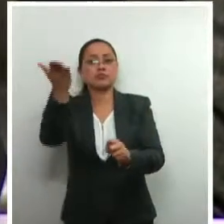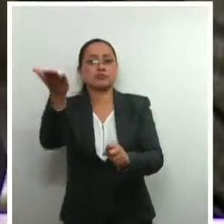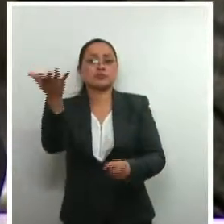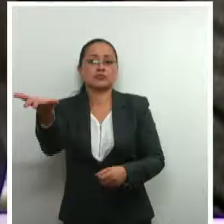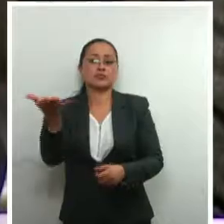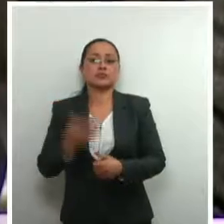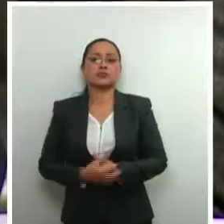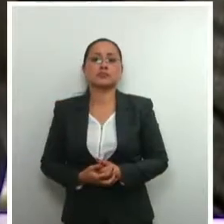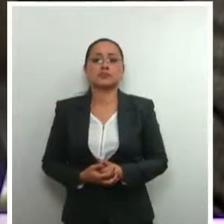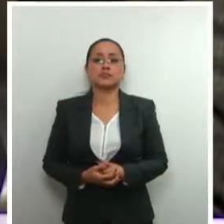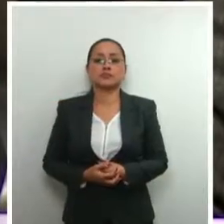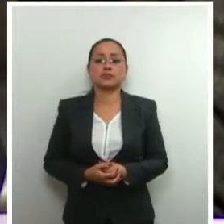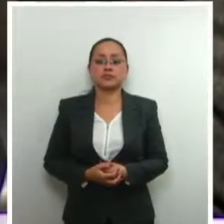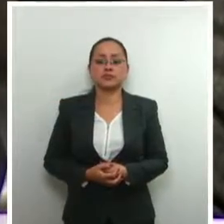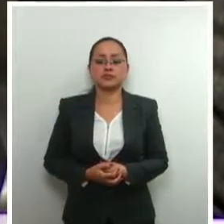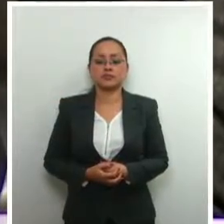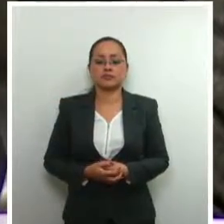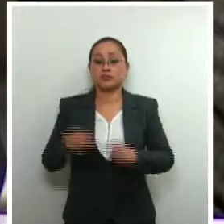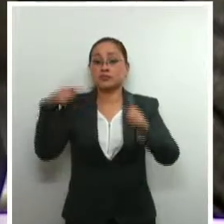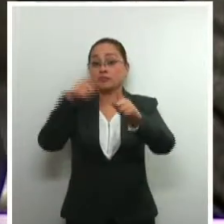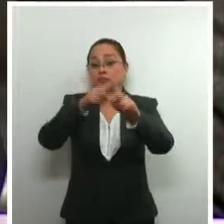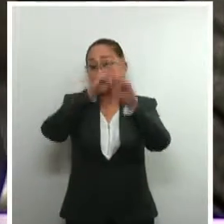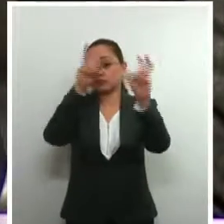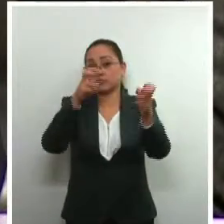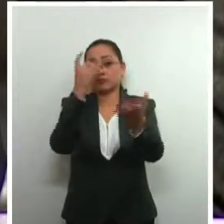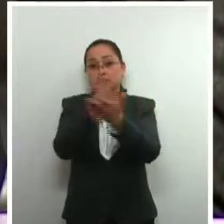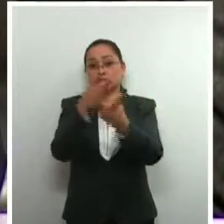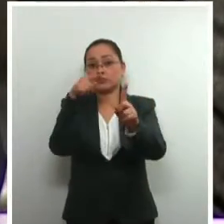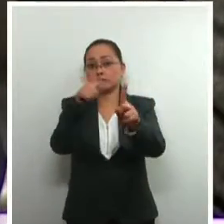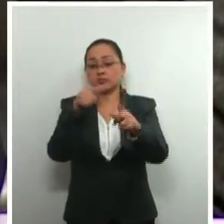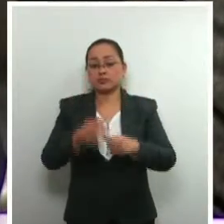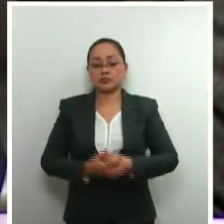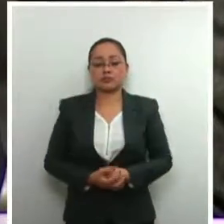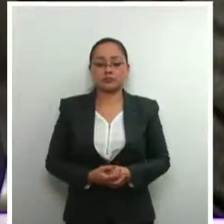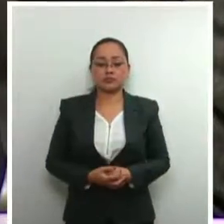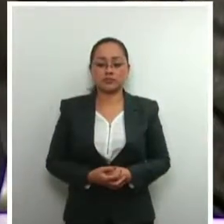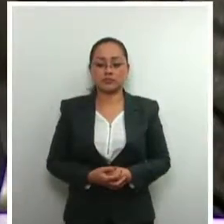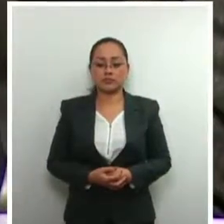uso de la palabra. Si es sobre ese tema. Sí.